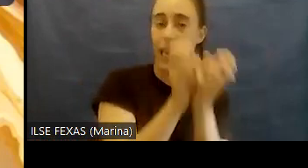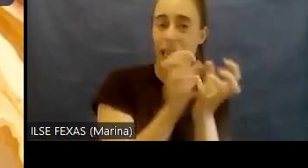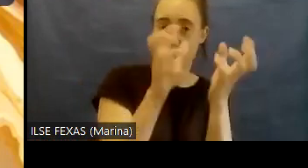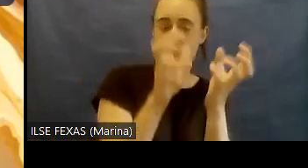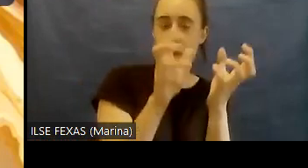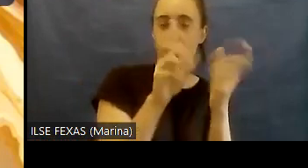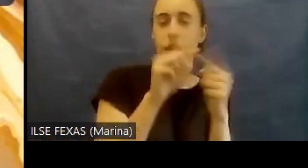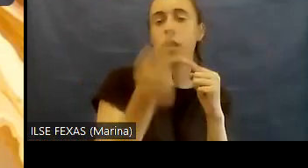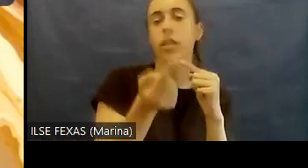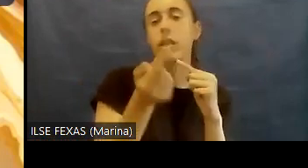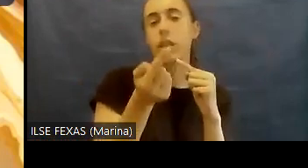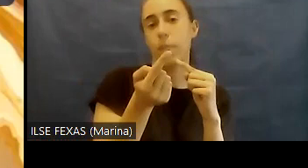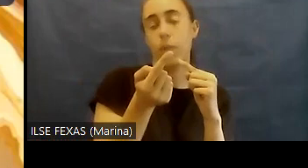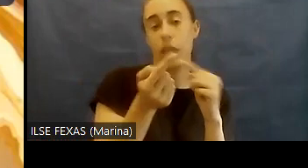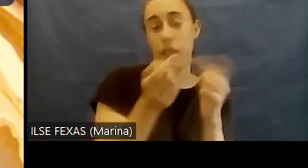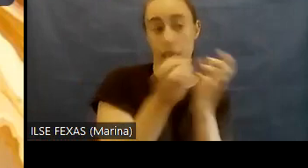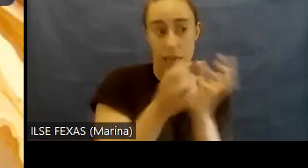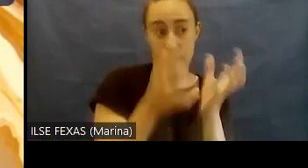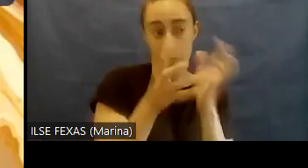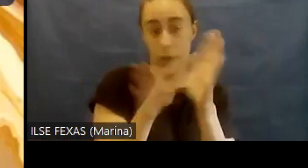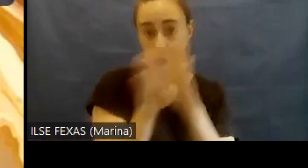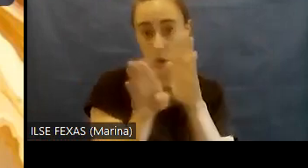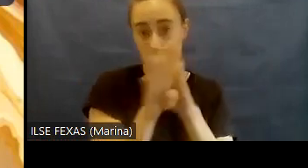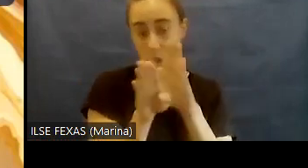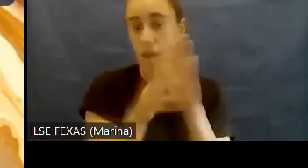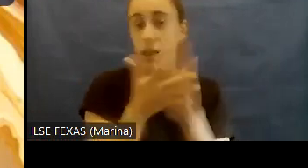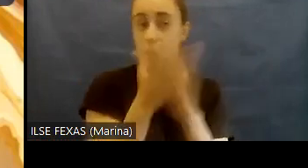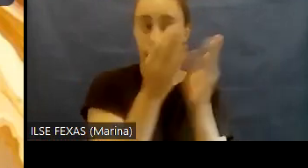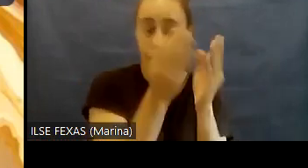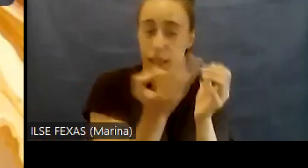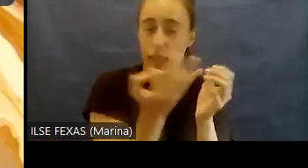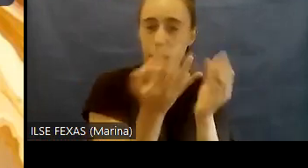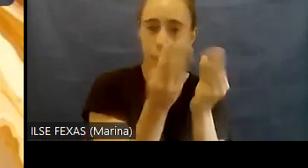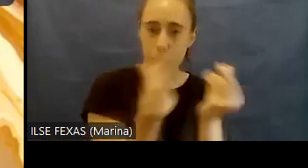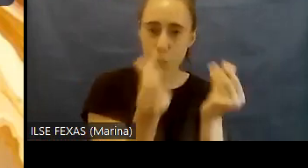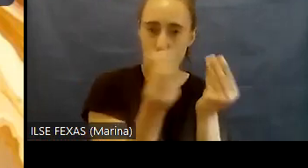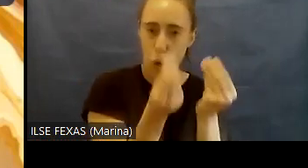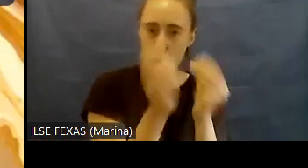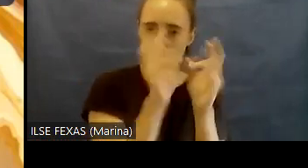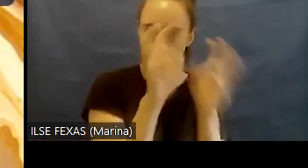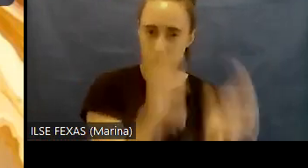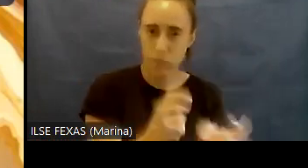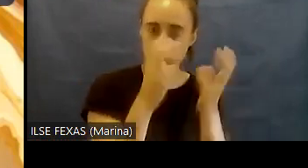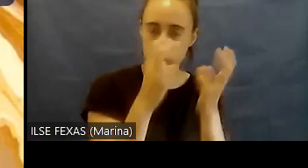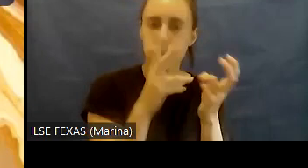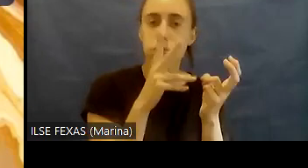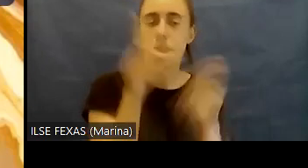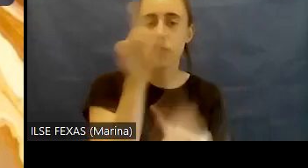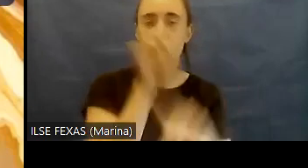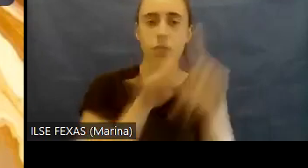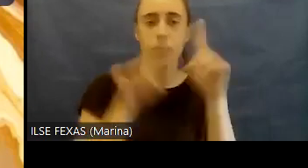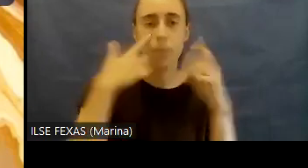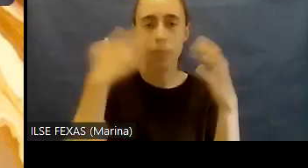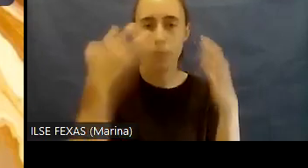ayuno prolongado. Se deja esa mucosa que regenere correctamente por el riesgo que hay, que comentábamos antes,